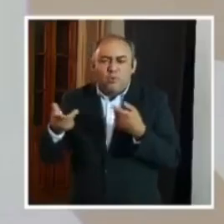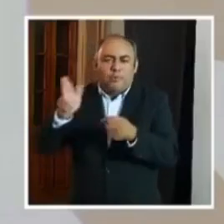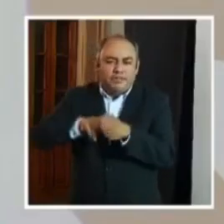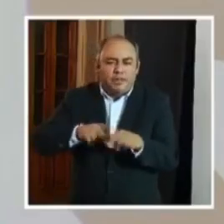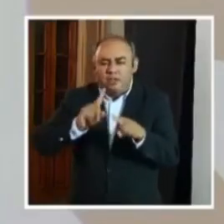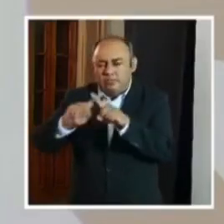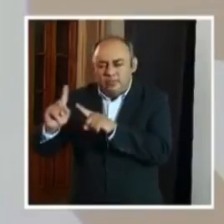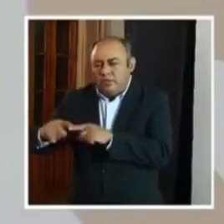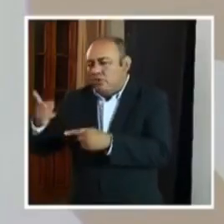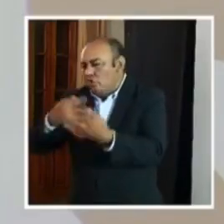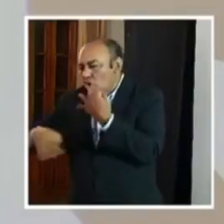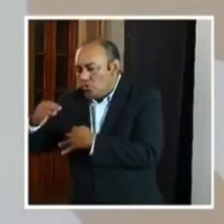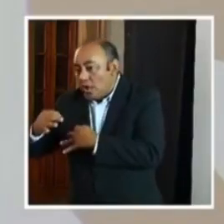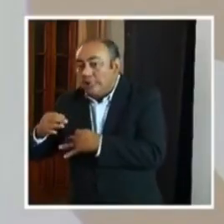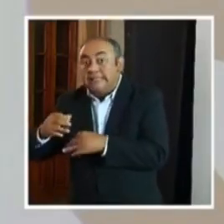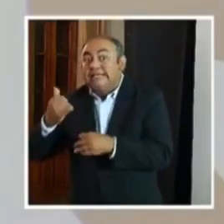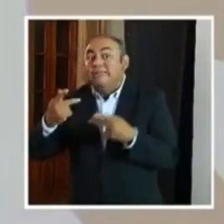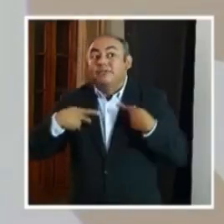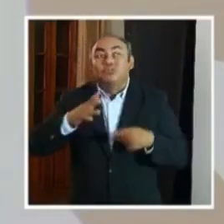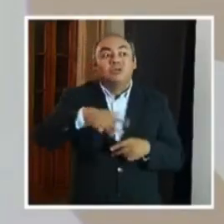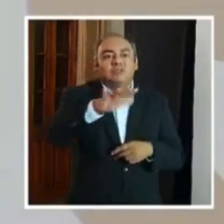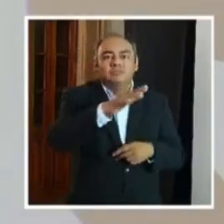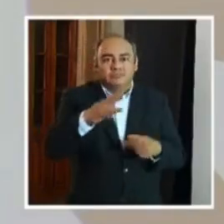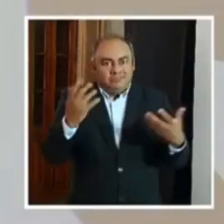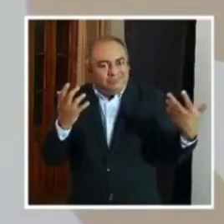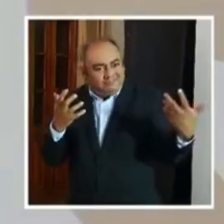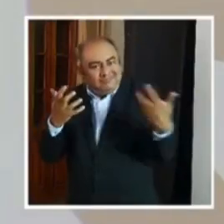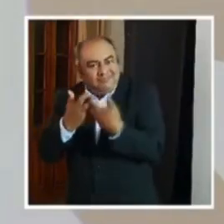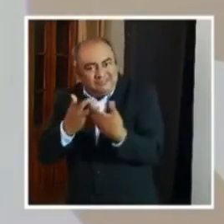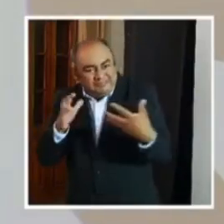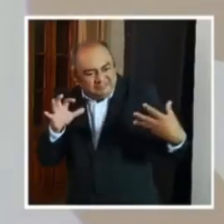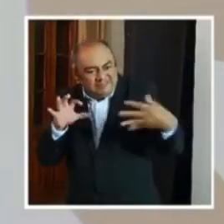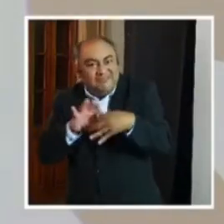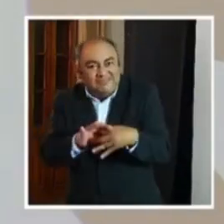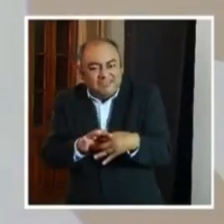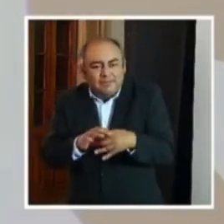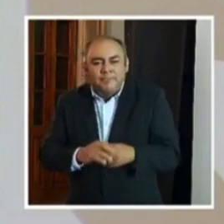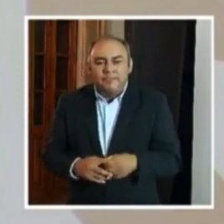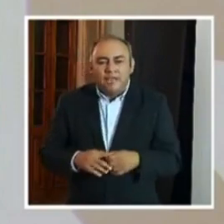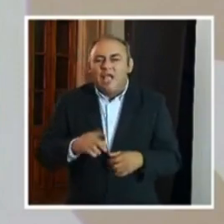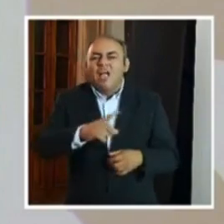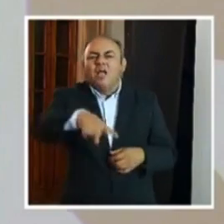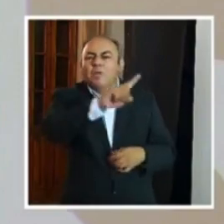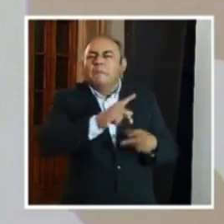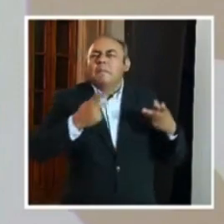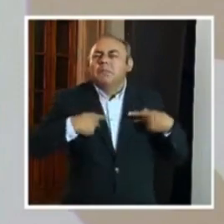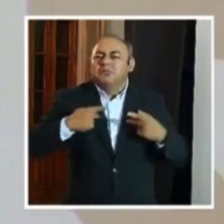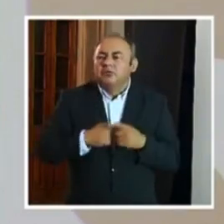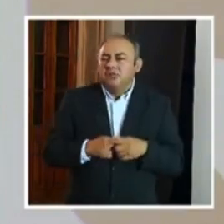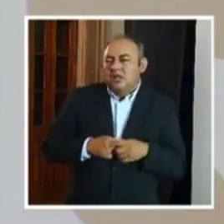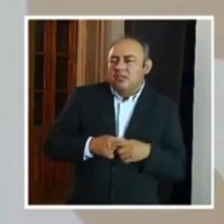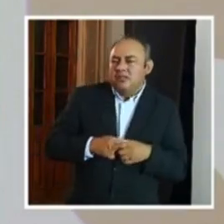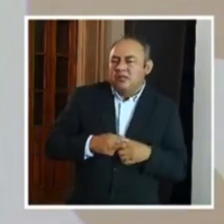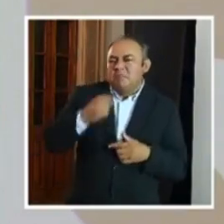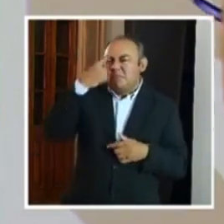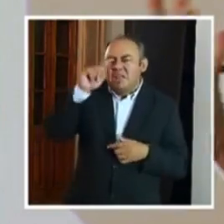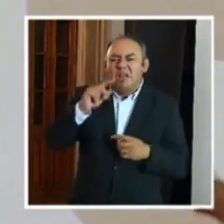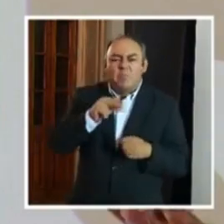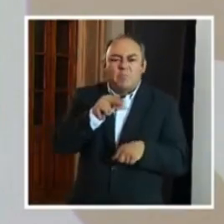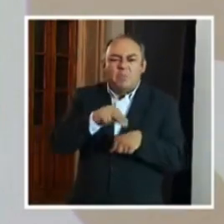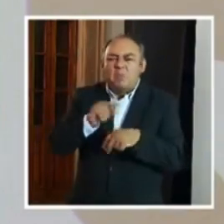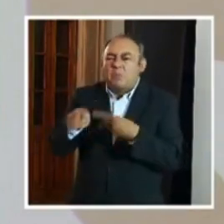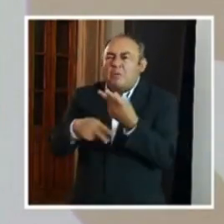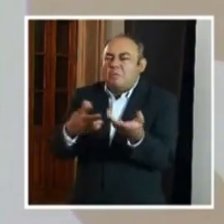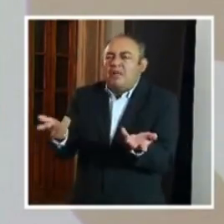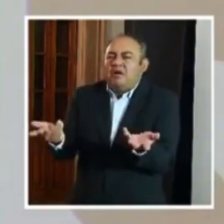la secretaria de salud de Nuevo León Alma Rosa Marroquín lanzó la advertencia a la ciudadanía para que no se dejen engañar